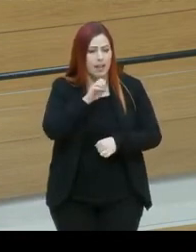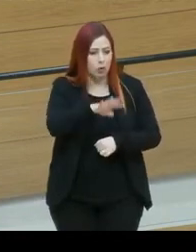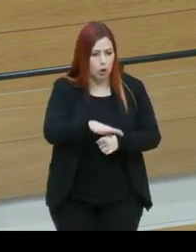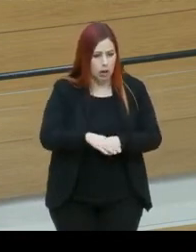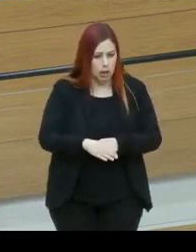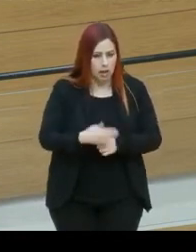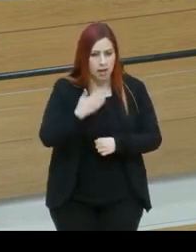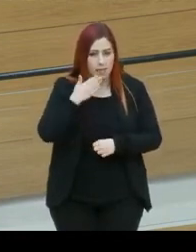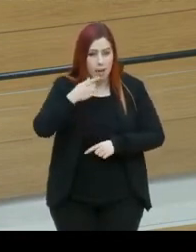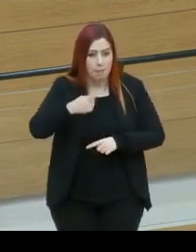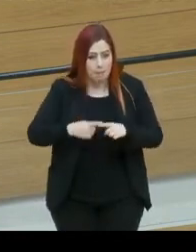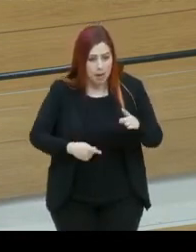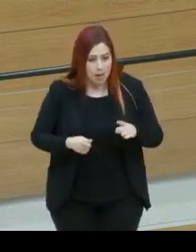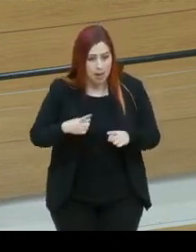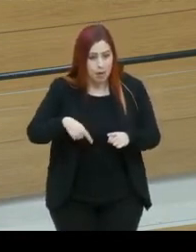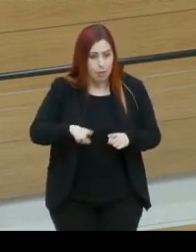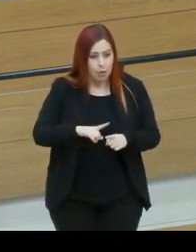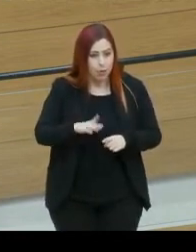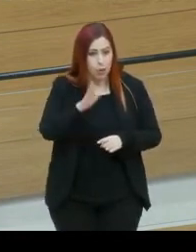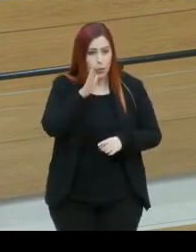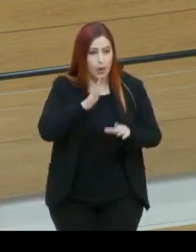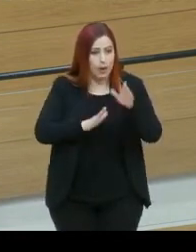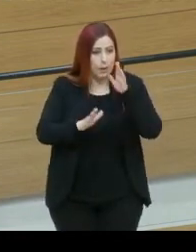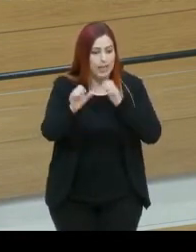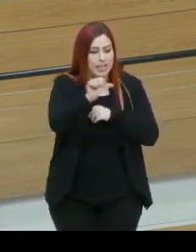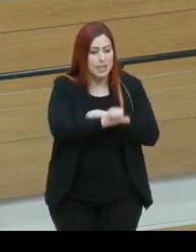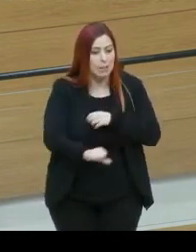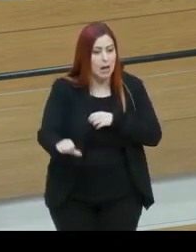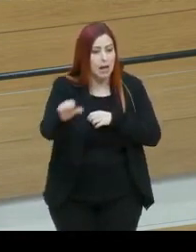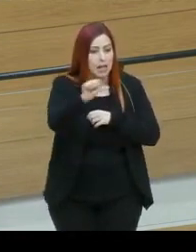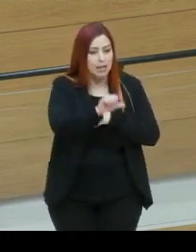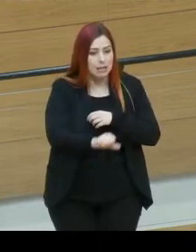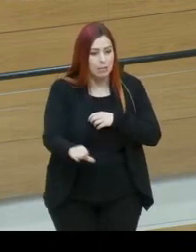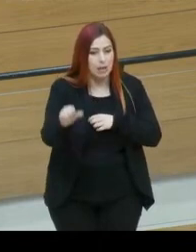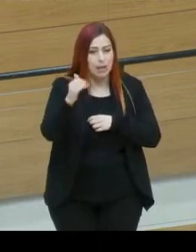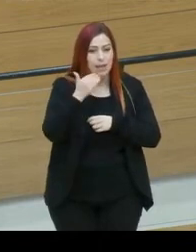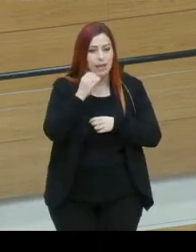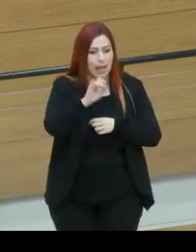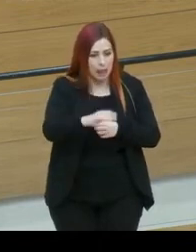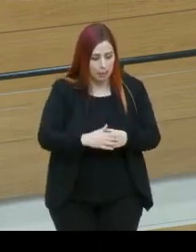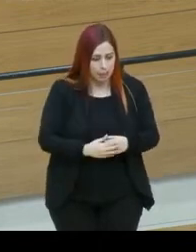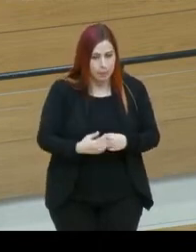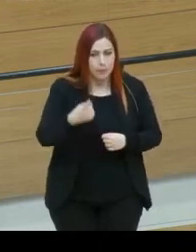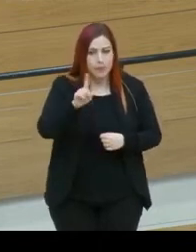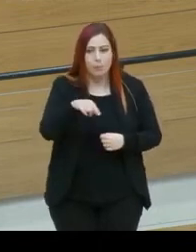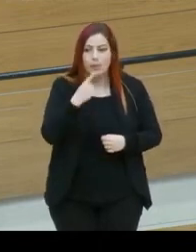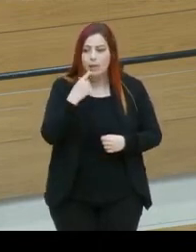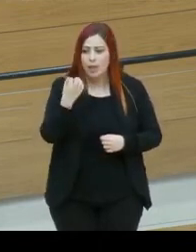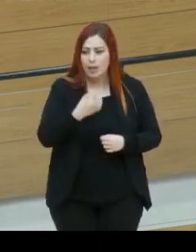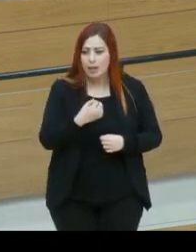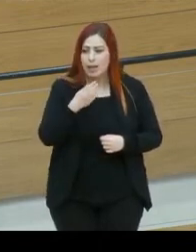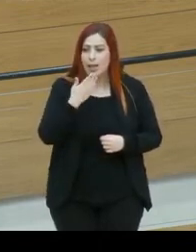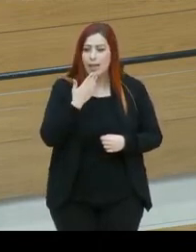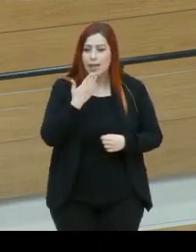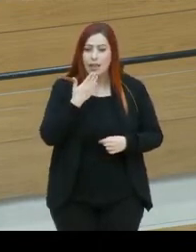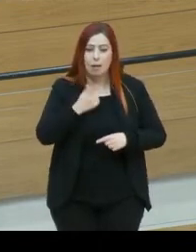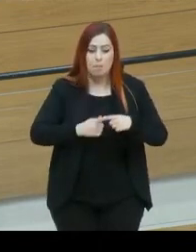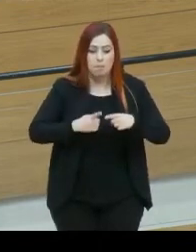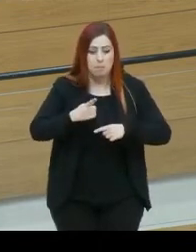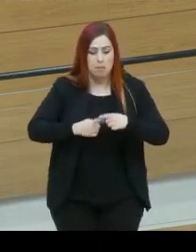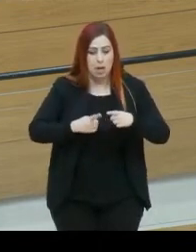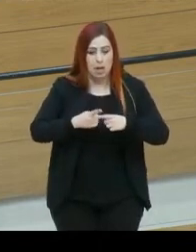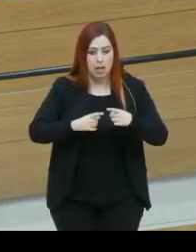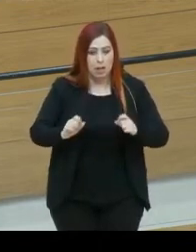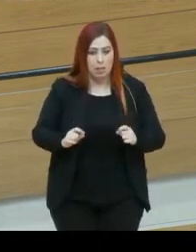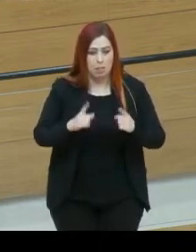edad media con la que empezáis a beber semanalmente es a los 15 años, y también dice que la edad media con la que se produce la